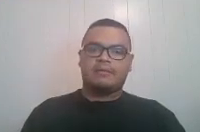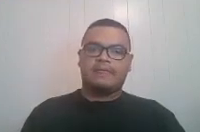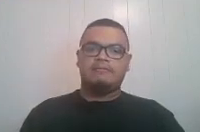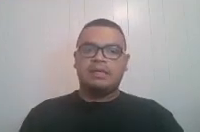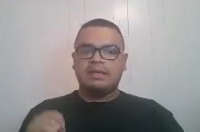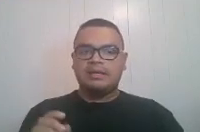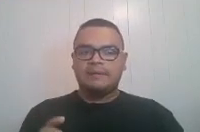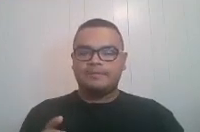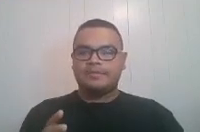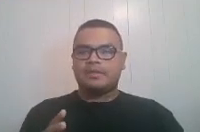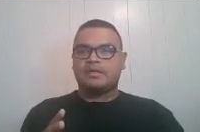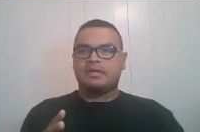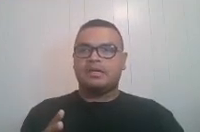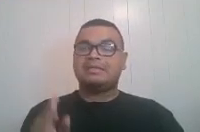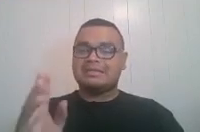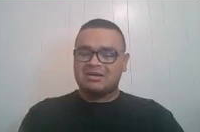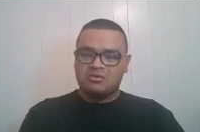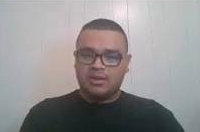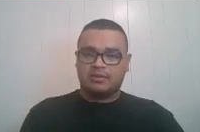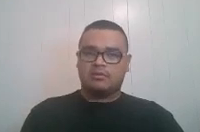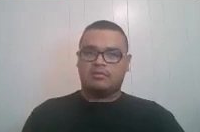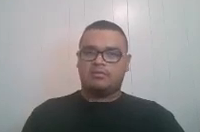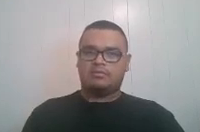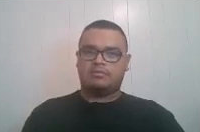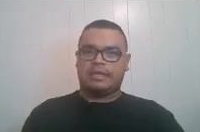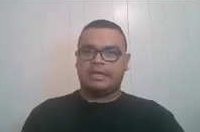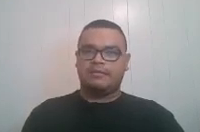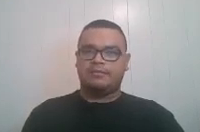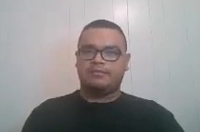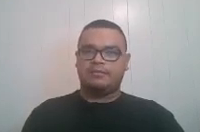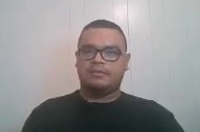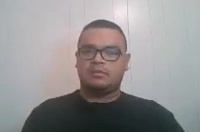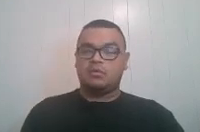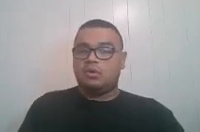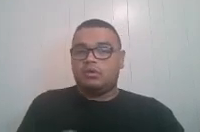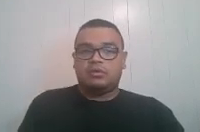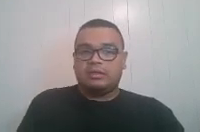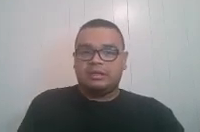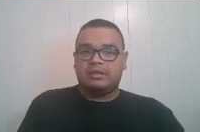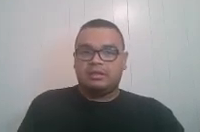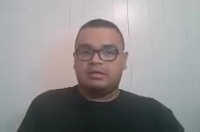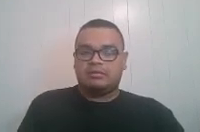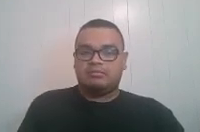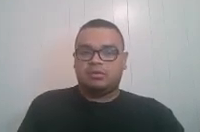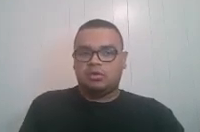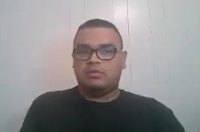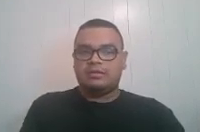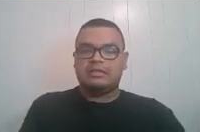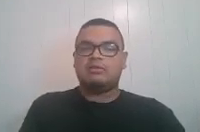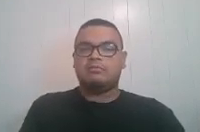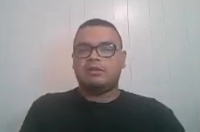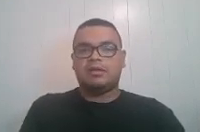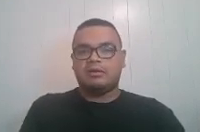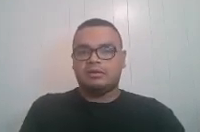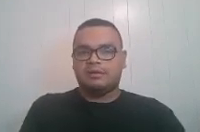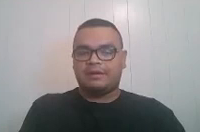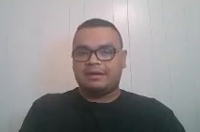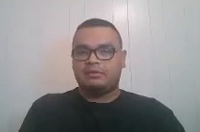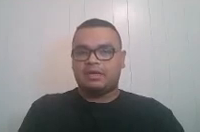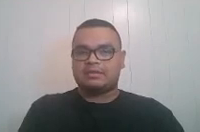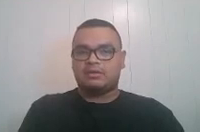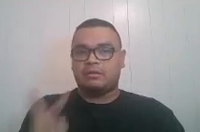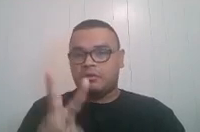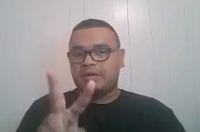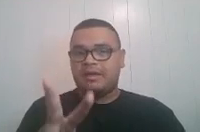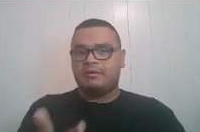terminar. Mire el desacuerdo, ¿verdad? Uno de los dos está mintiendo, porque yo le voy a enseñar un video de